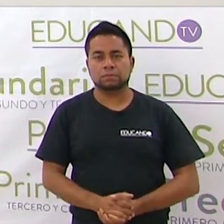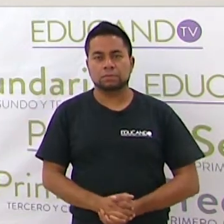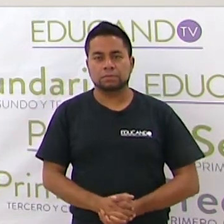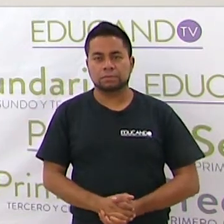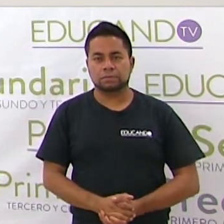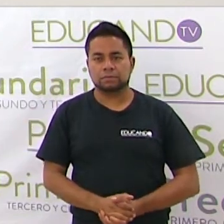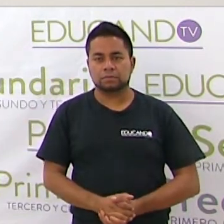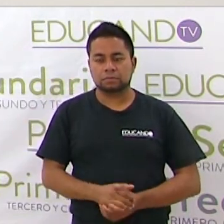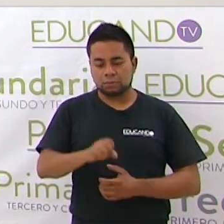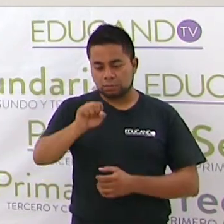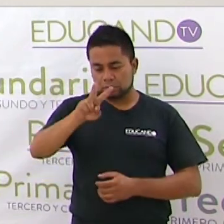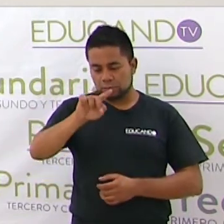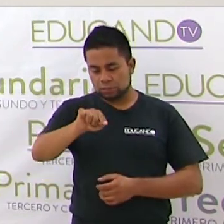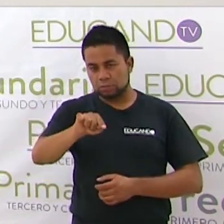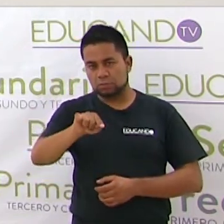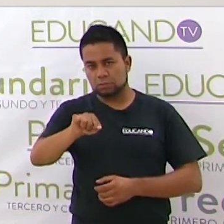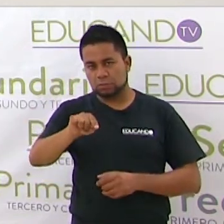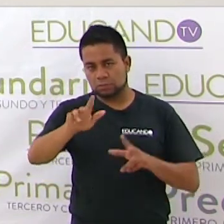era